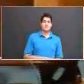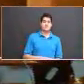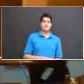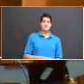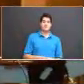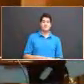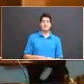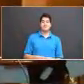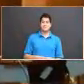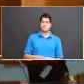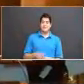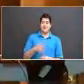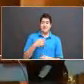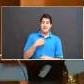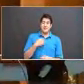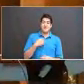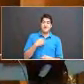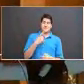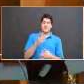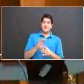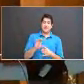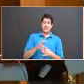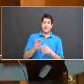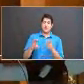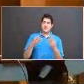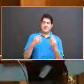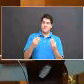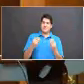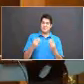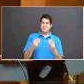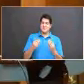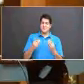Mire, a mí me pasaba algo bien tremendo cuando trabajaba en lo secular.